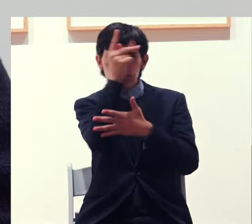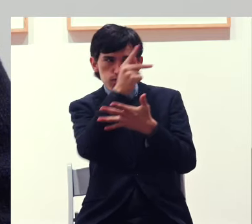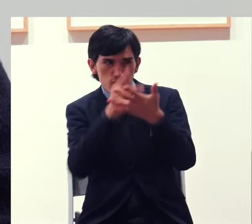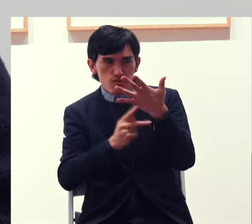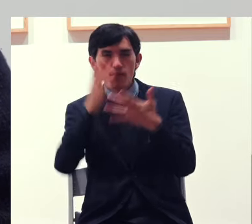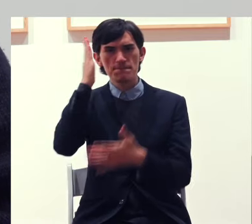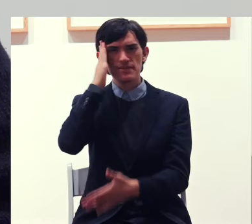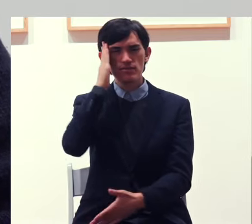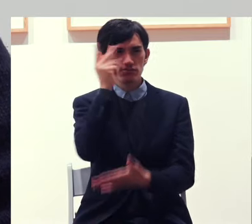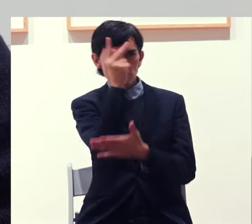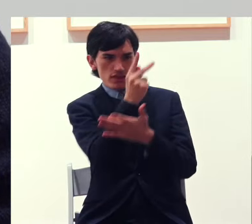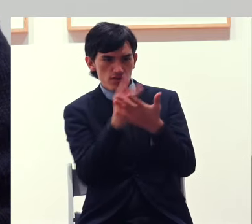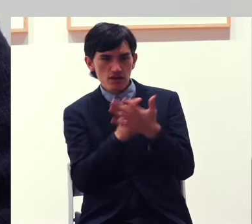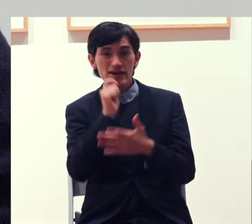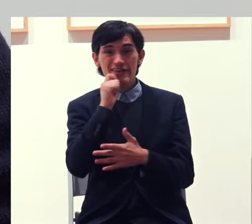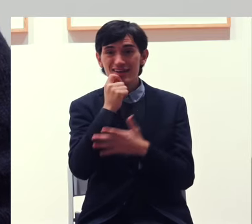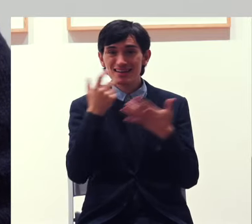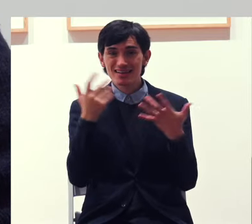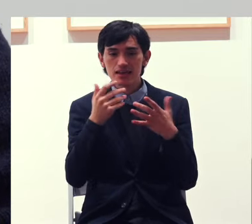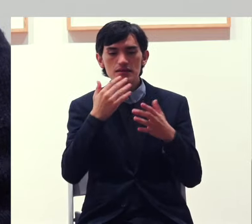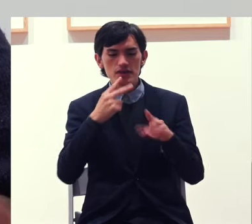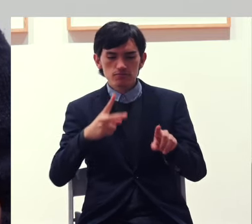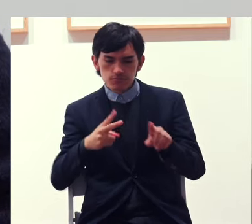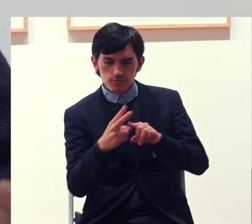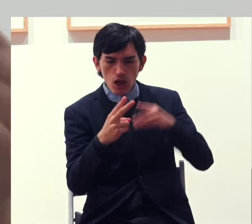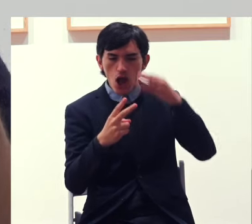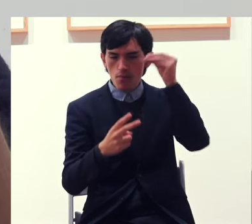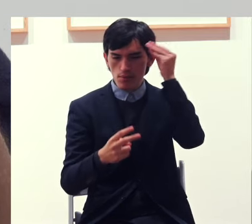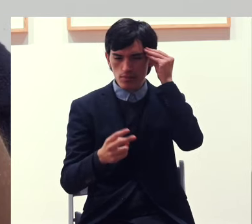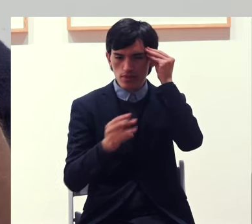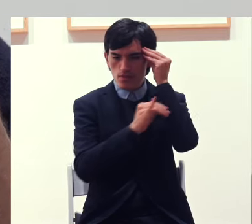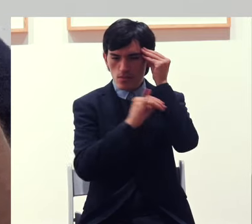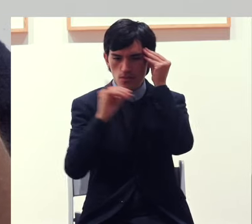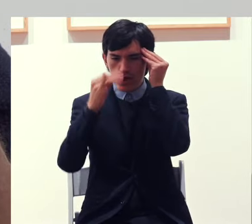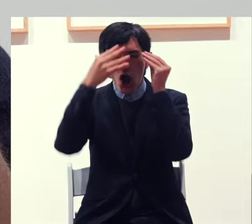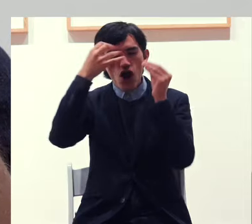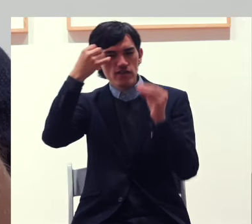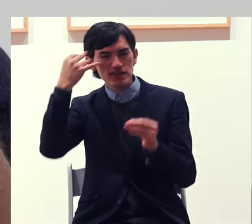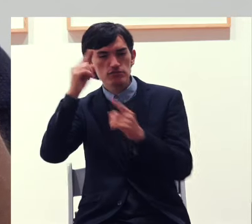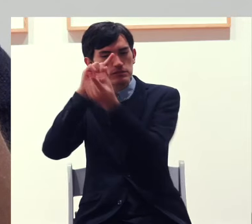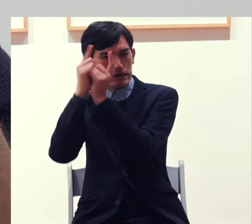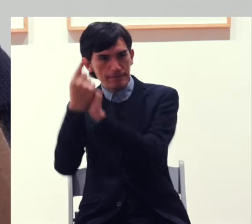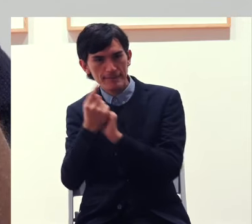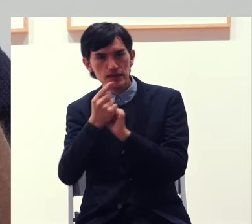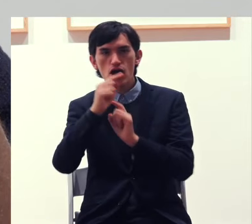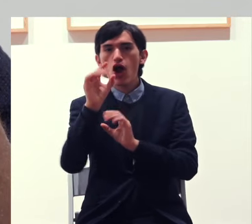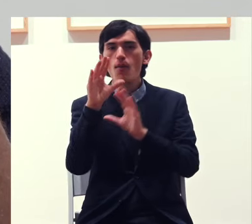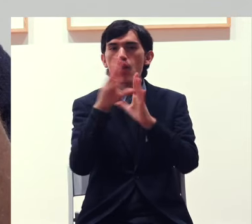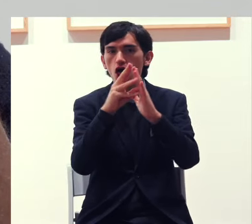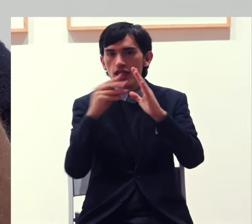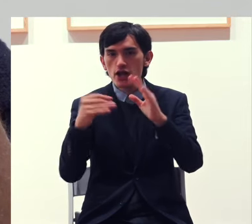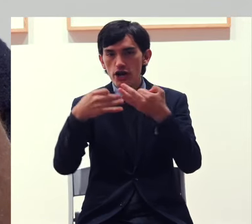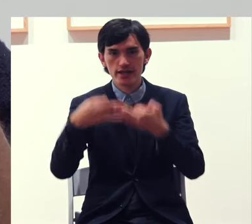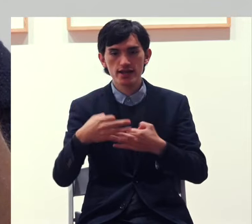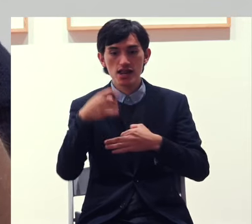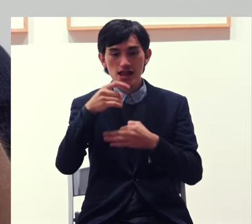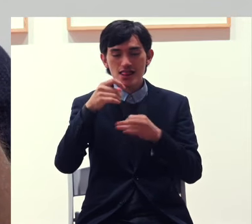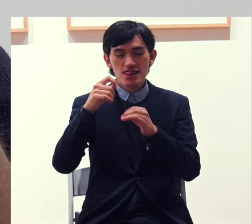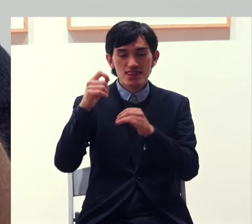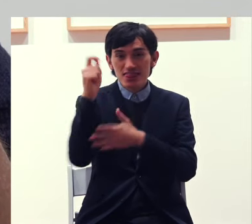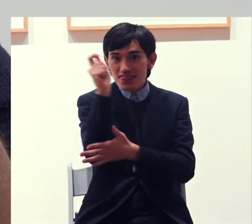memoria. Significa que dibuja recordando y olvidando al mismo tiempo el modelo original.